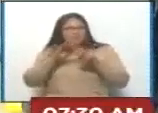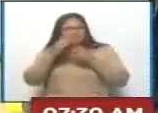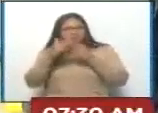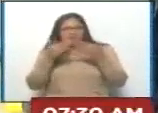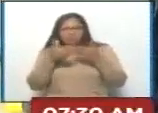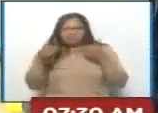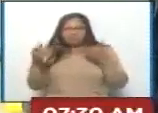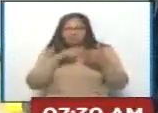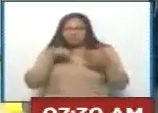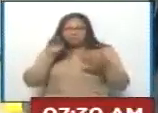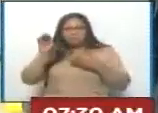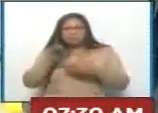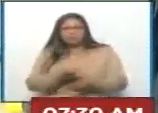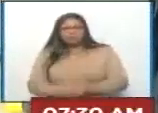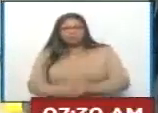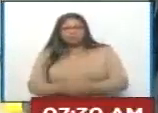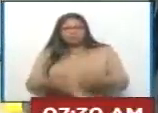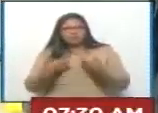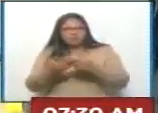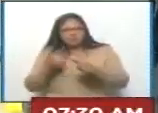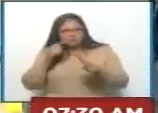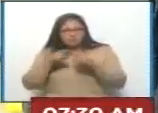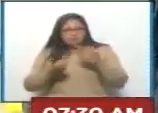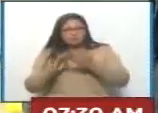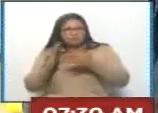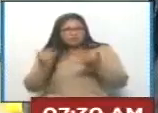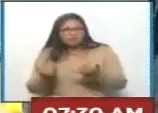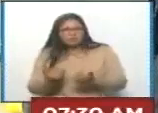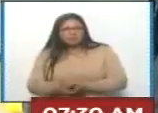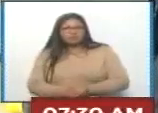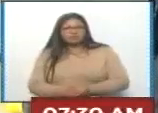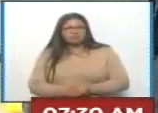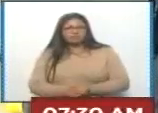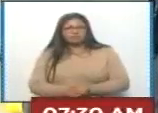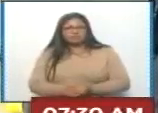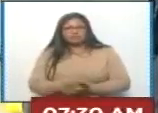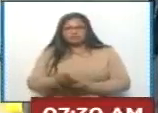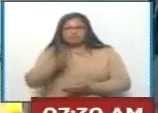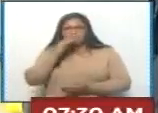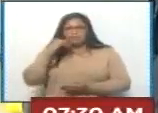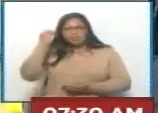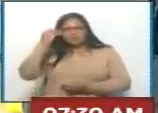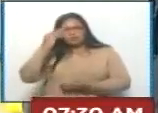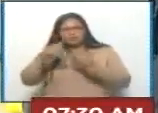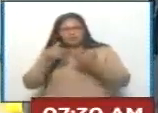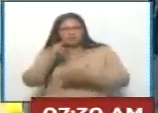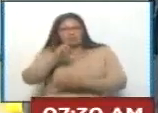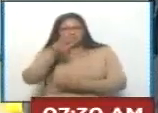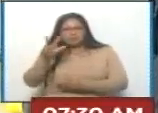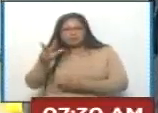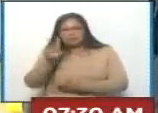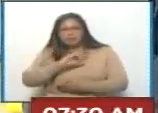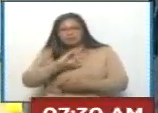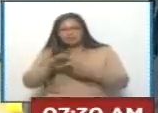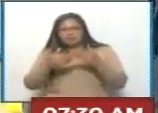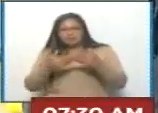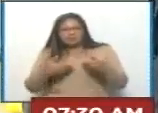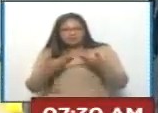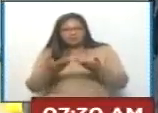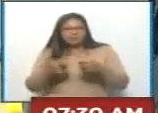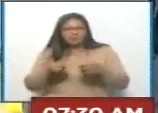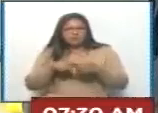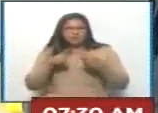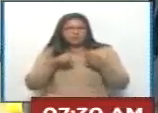que le dieron un empuje fundamental. Sin eso hubiese sido impensable el 23 de enero en la forma como se dio. Número